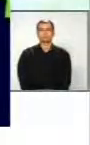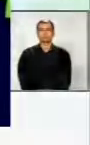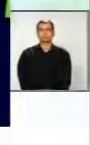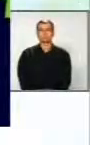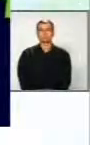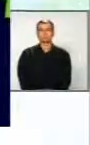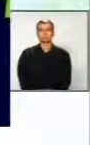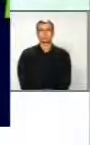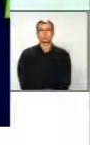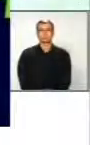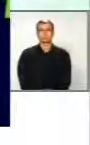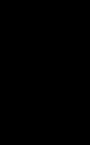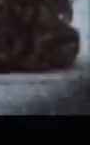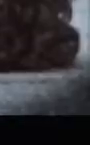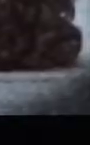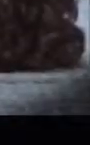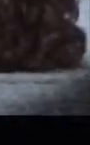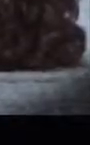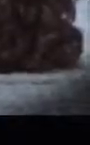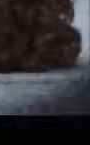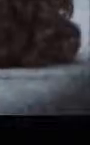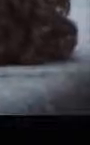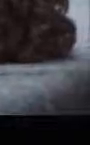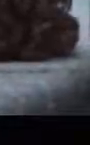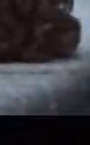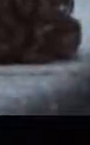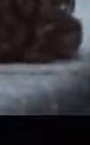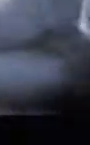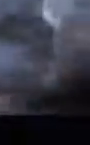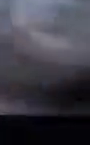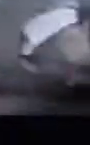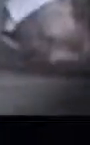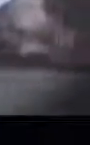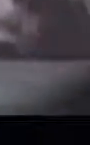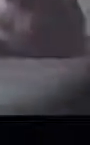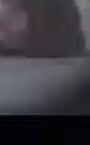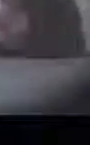Después que se pierde la vida por un celular, no hay marcha atrás.